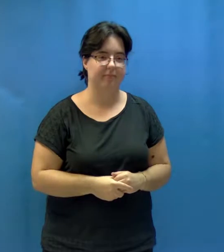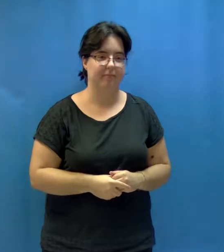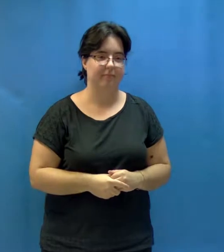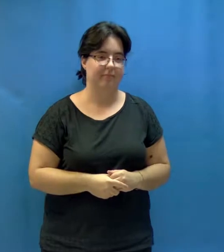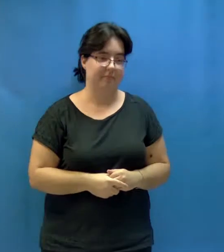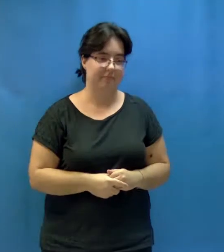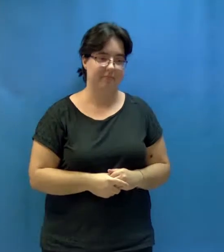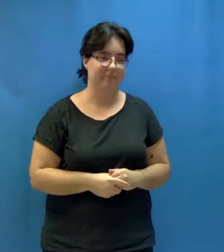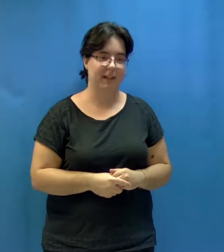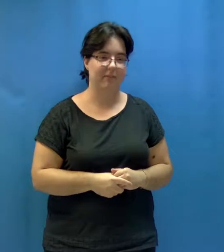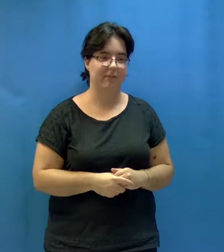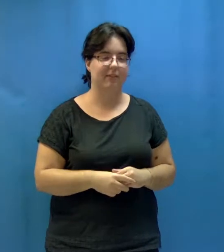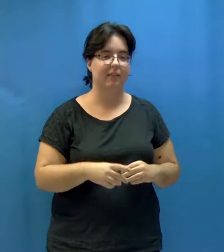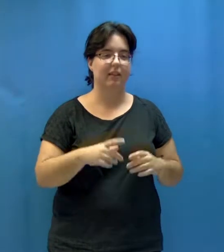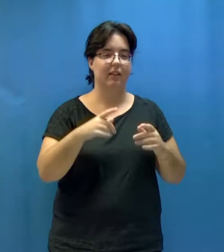¿Vota a favor de la iniciativa?